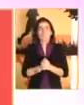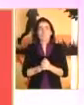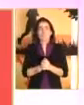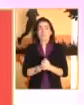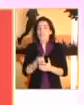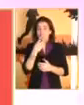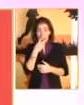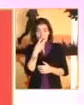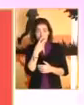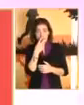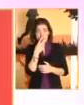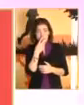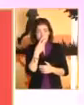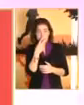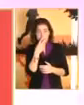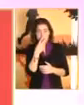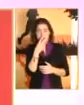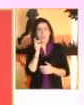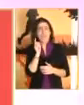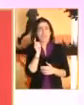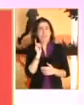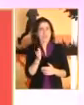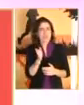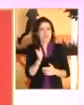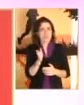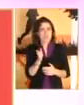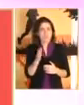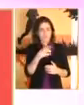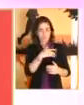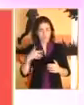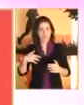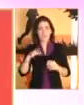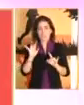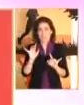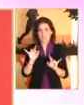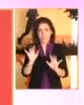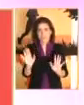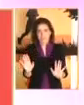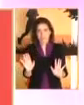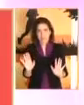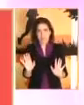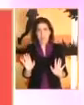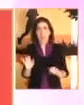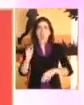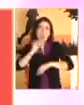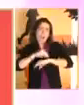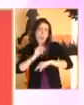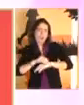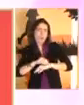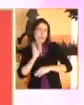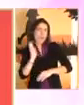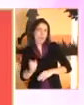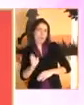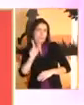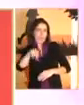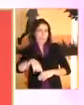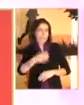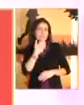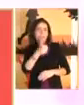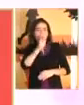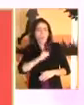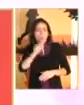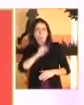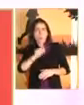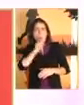el tabaco es perjudicial, por supuesto, para los pulmones, pero el alcohol también es perjudicial para el que bebe mucho